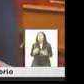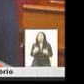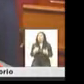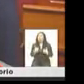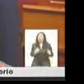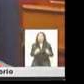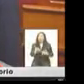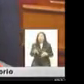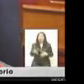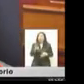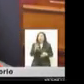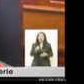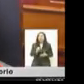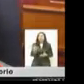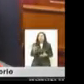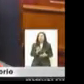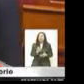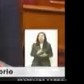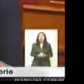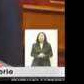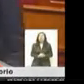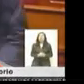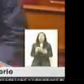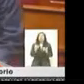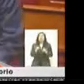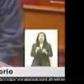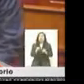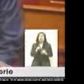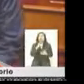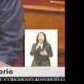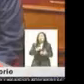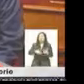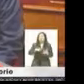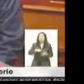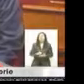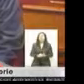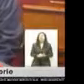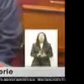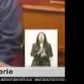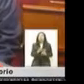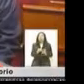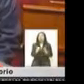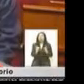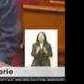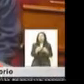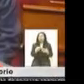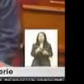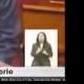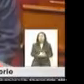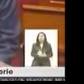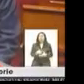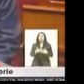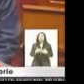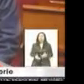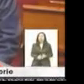a solicitar sin expresión de causa la información que requiera y a recibirla de cualquier entidad pública en el